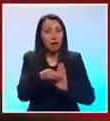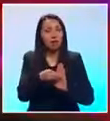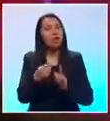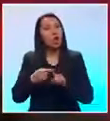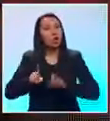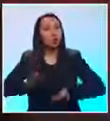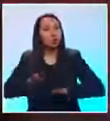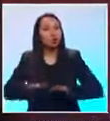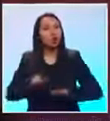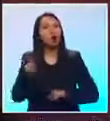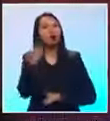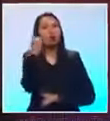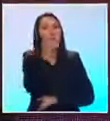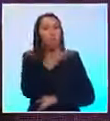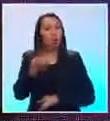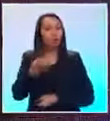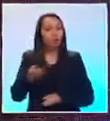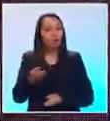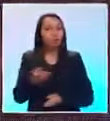¿8 redoble o hay 400, hermano?